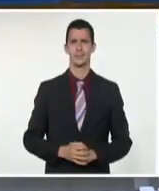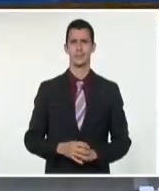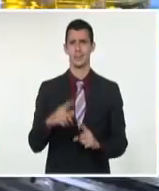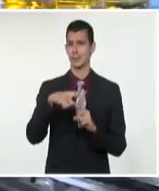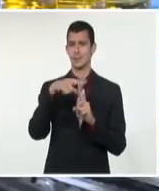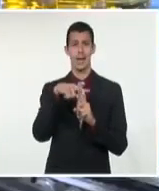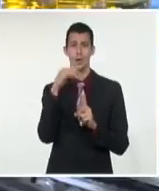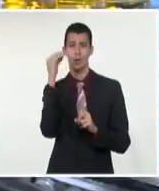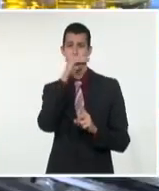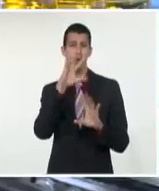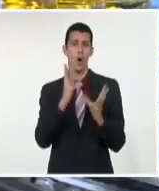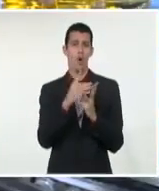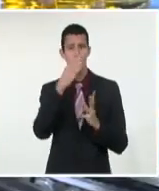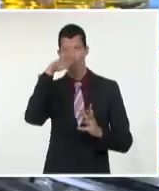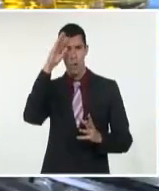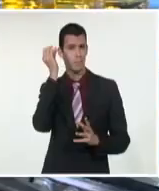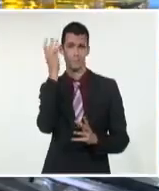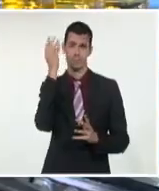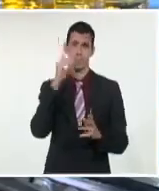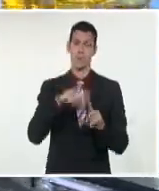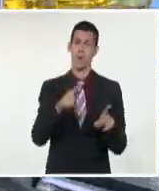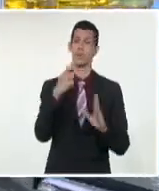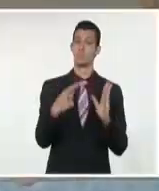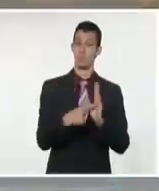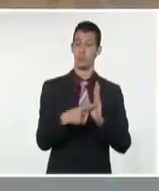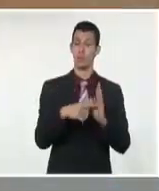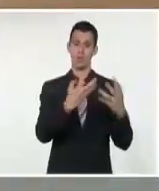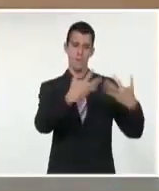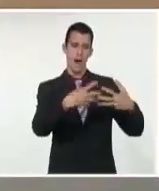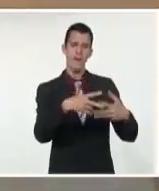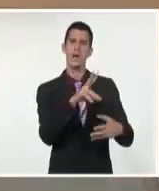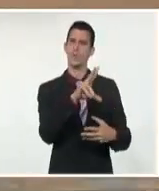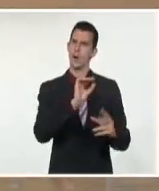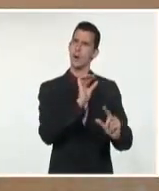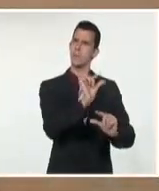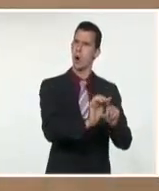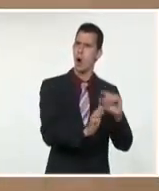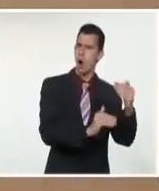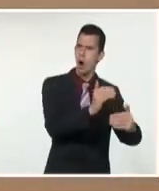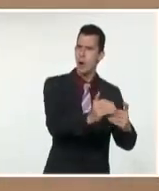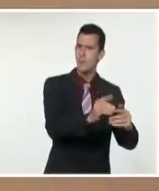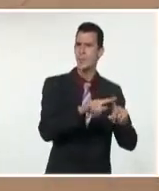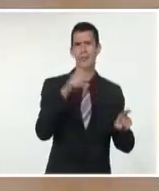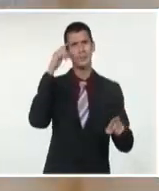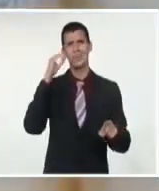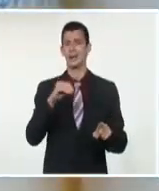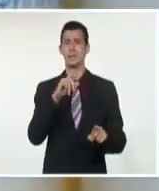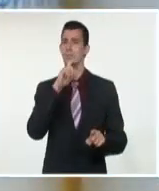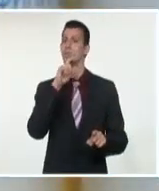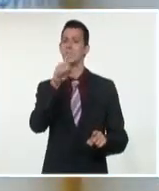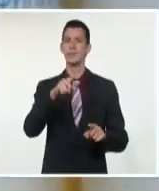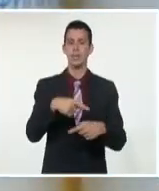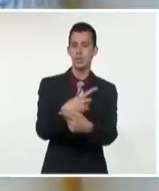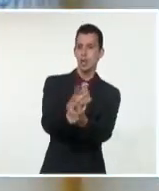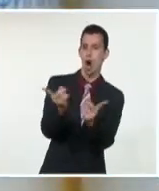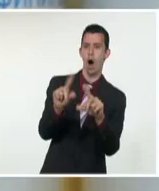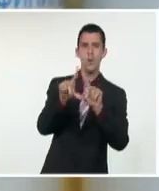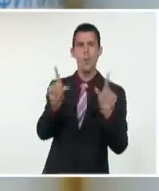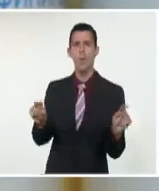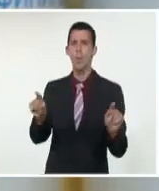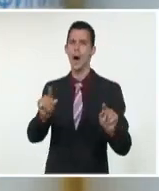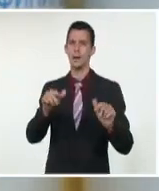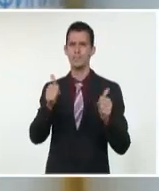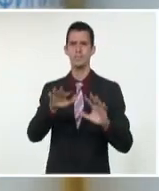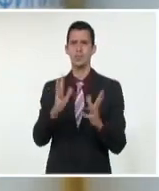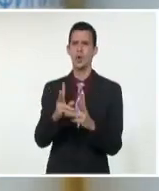aceite correspondiente a las bodegas capitalinas. Y por eso el Ministerio de Comercio Interior solicitó a los representantes del Programa Mundial de Alimentos en